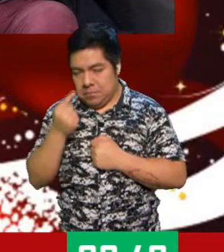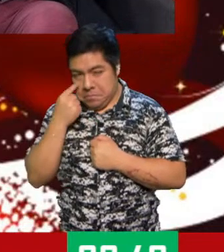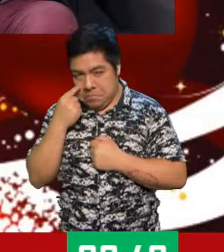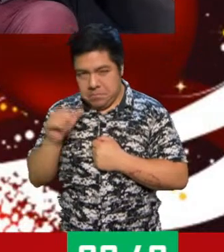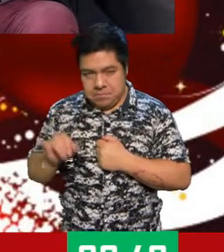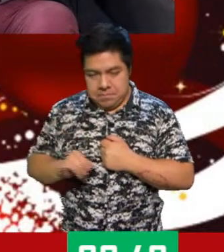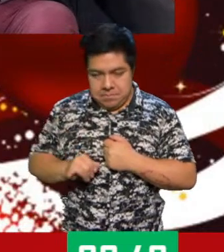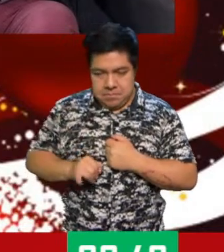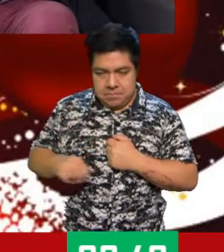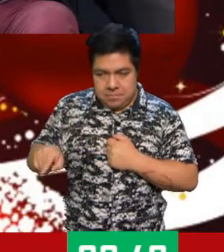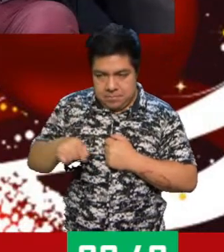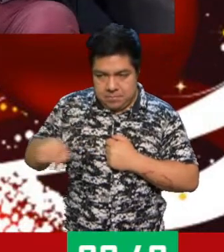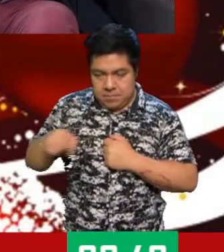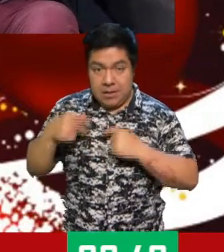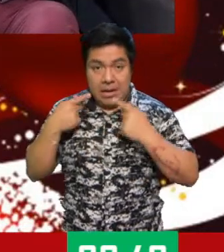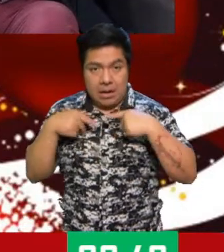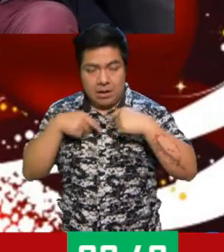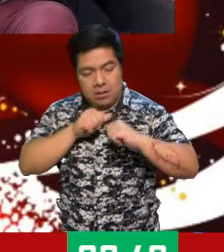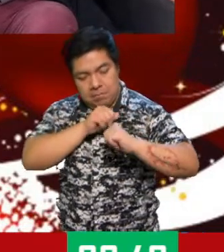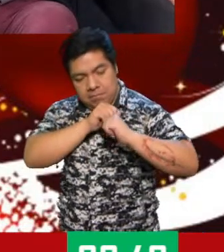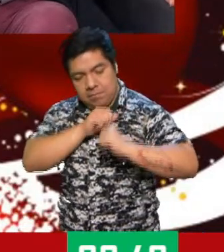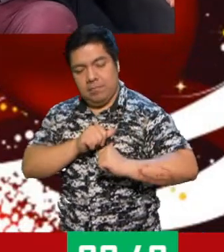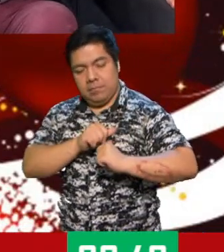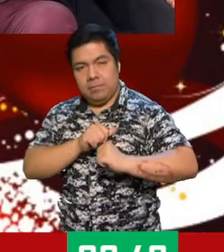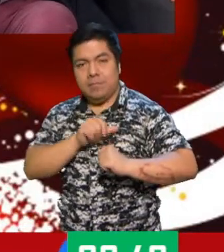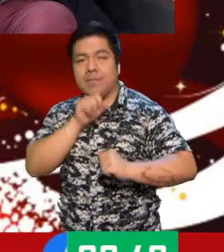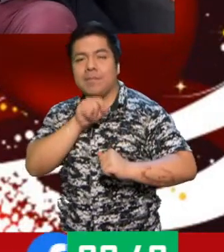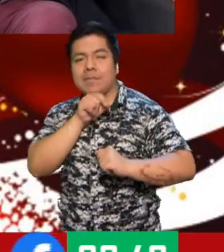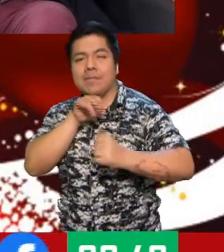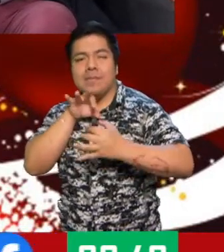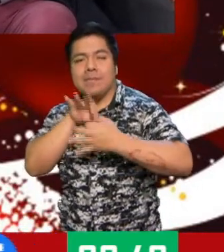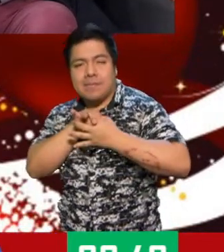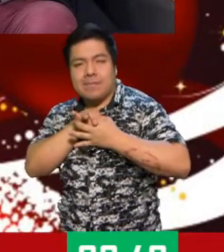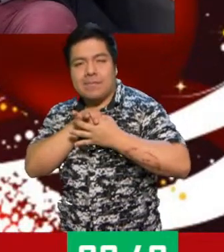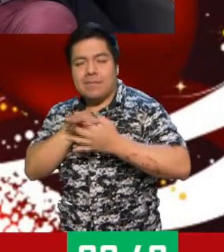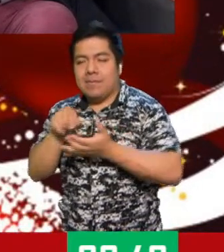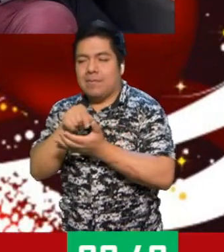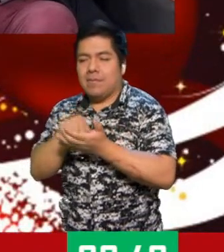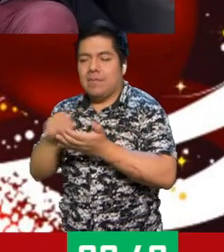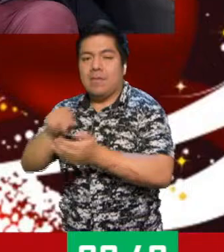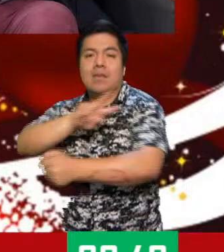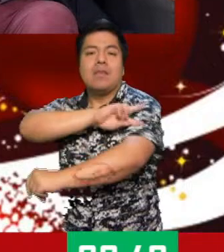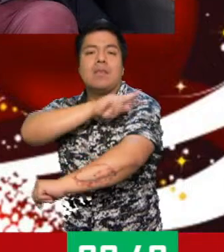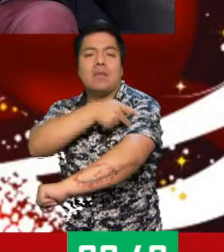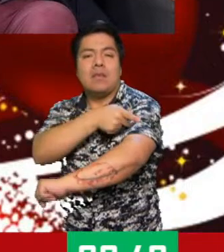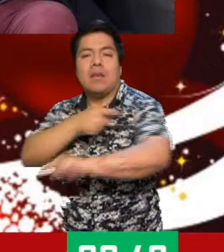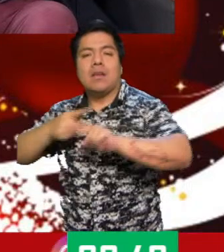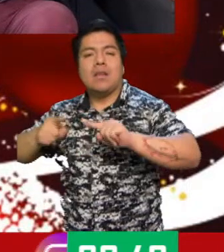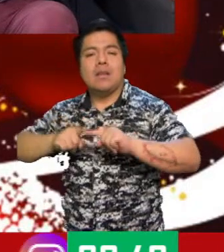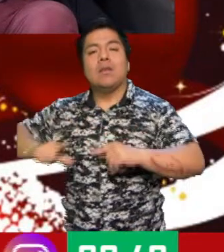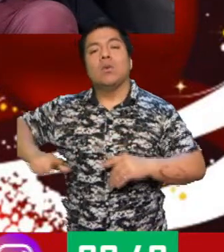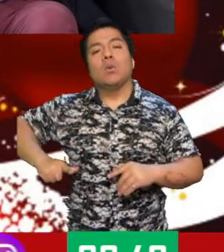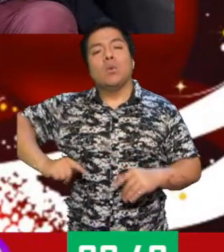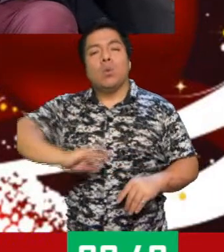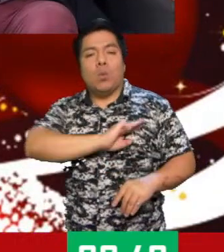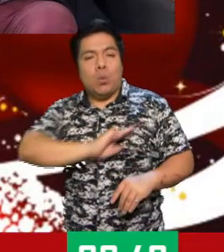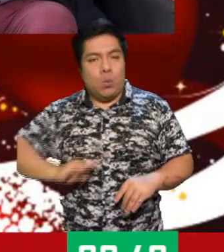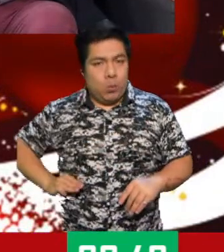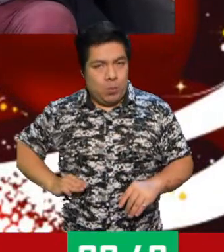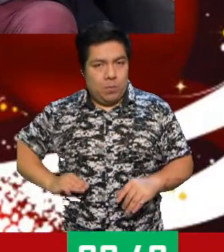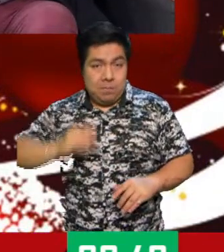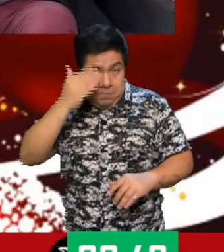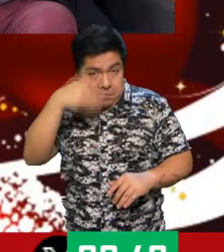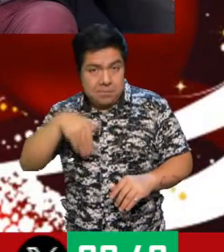interesante, que estos personajes estén incrustados en espacios de poder en los gobiernos municipales, como pueden